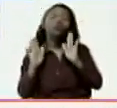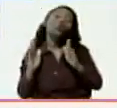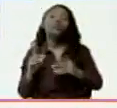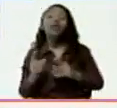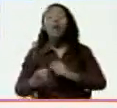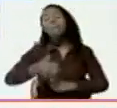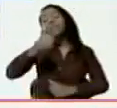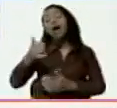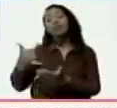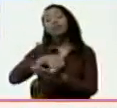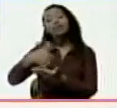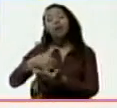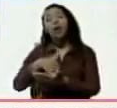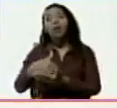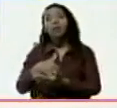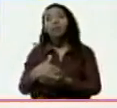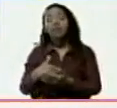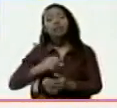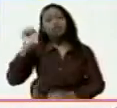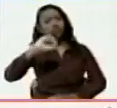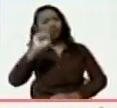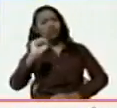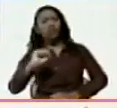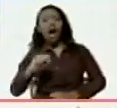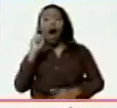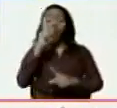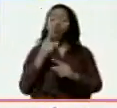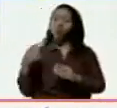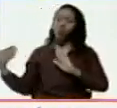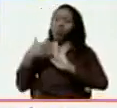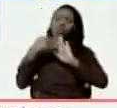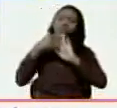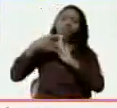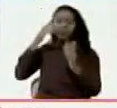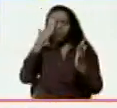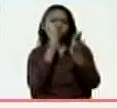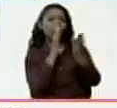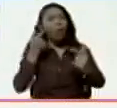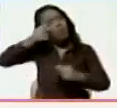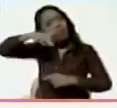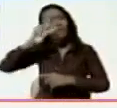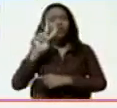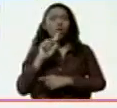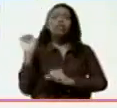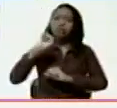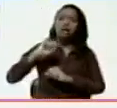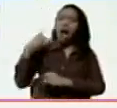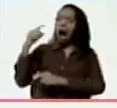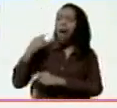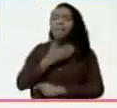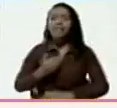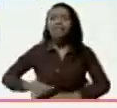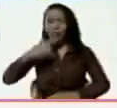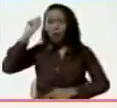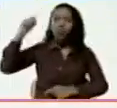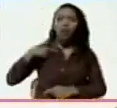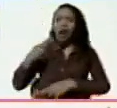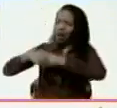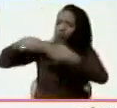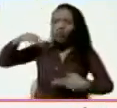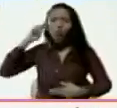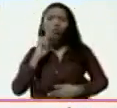vulnerables que si bien es cierto hay una agresión directa contra el pueblo venezolano también está el presidente maduro y la revolución bolivariana